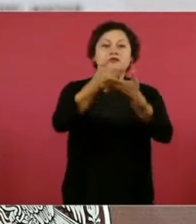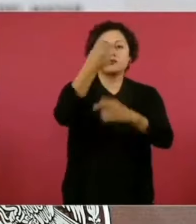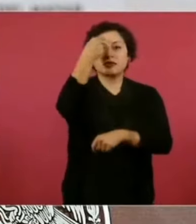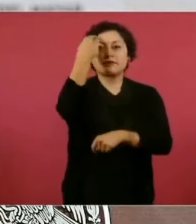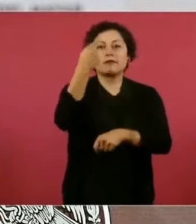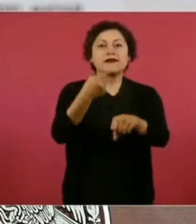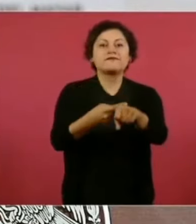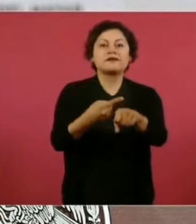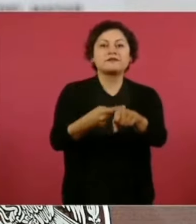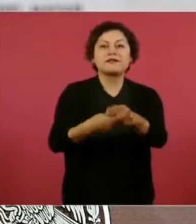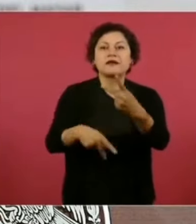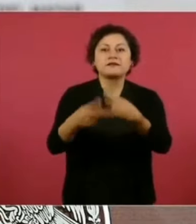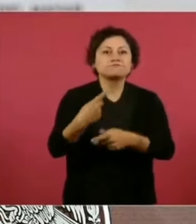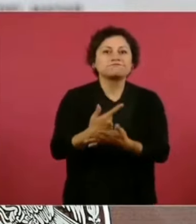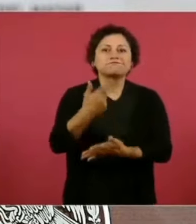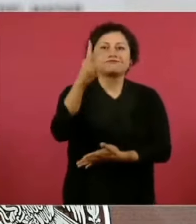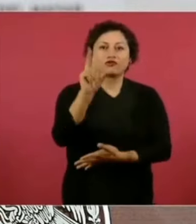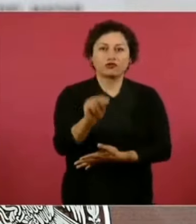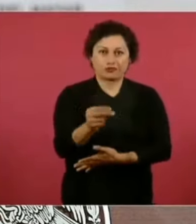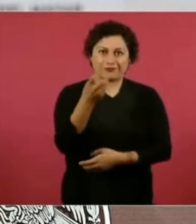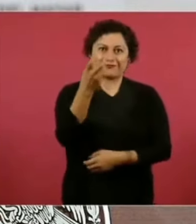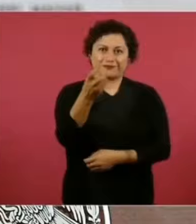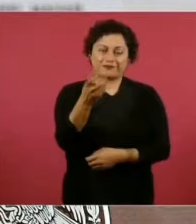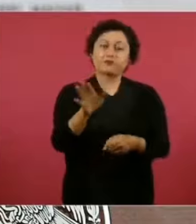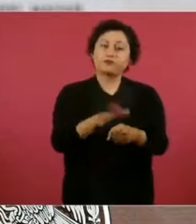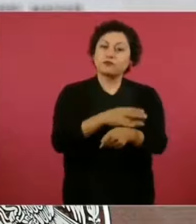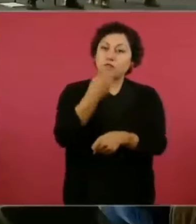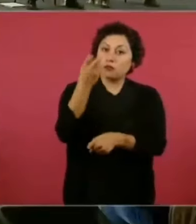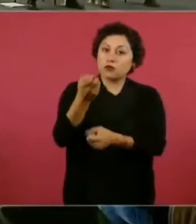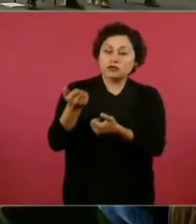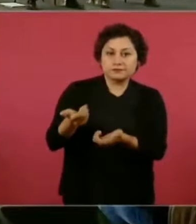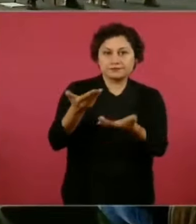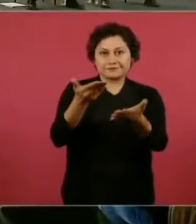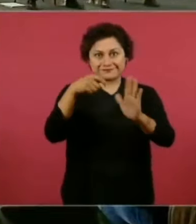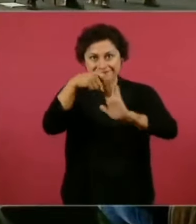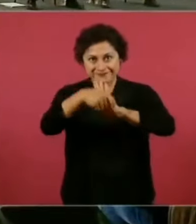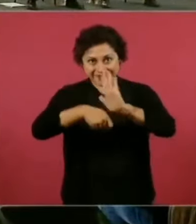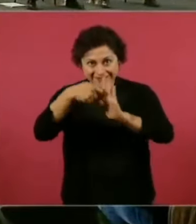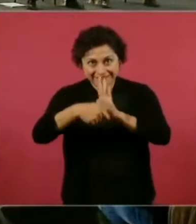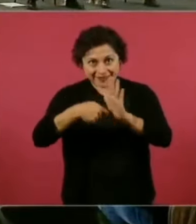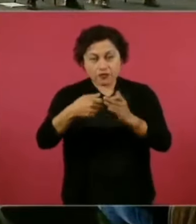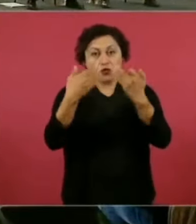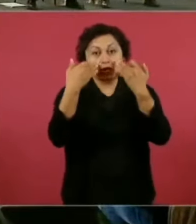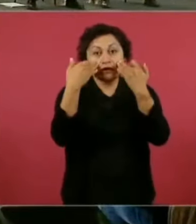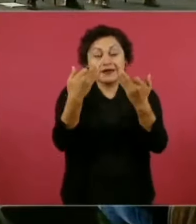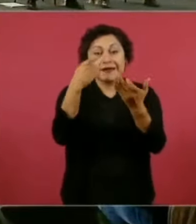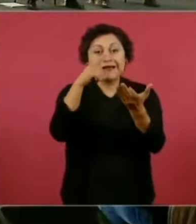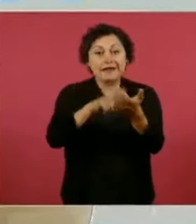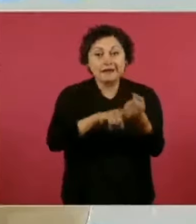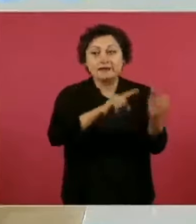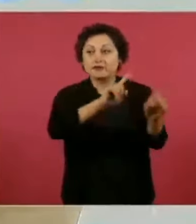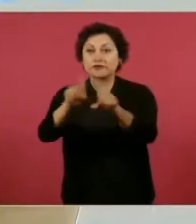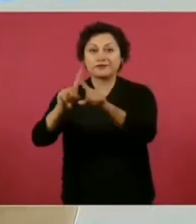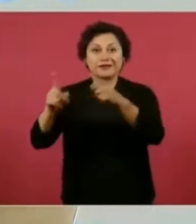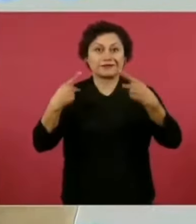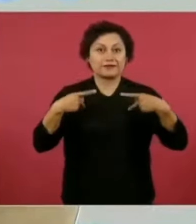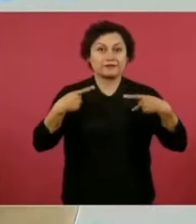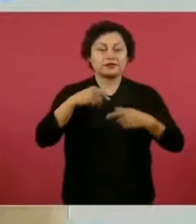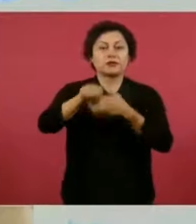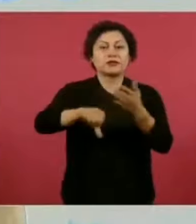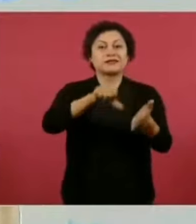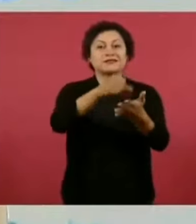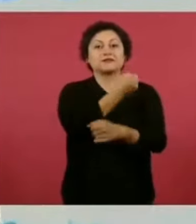en el IMSS Bienestar. Por eso trajimos estos testimonios de centros de salud que ya tienen cobertura de lunes a